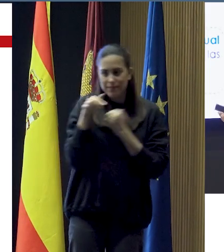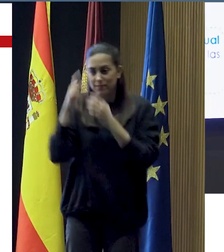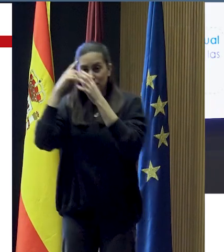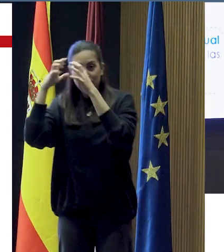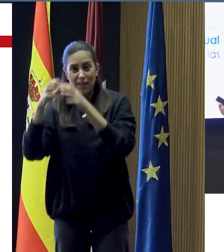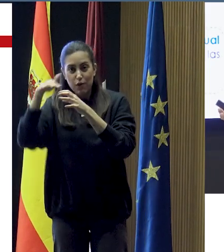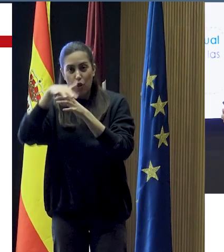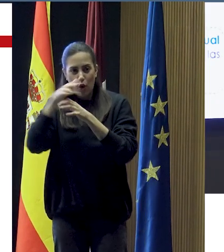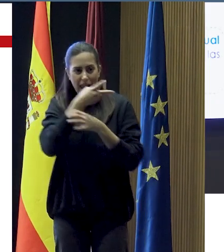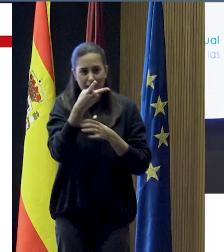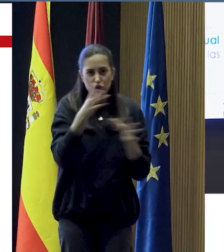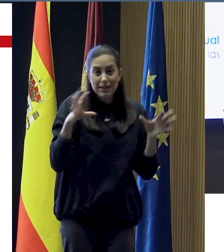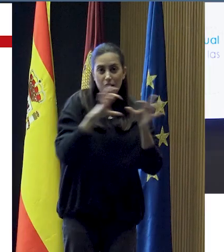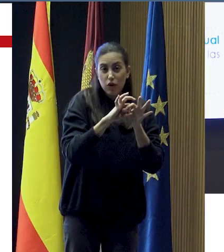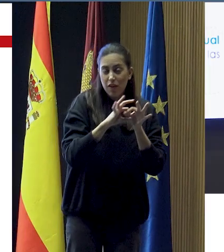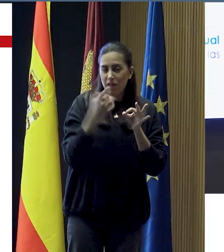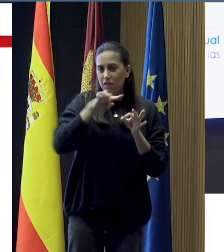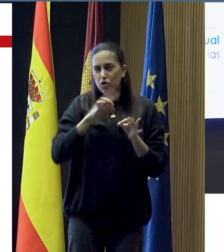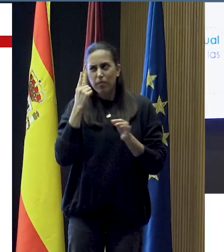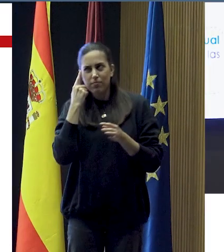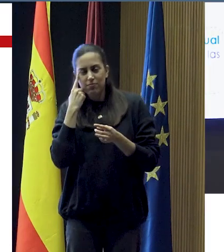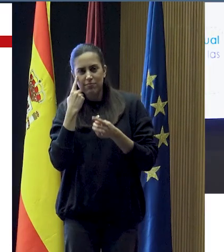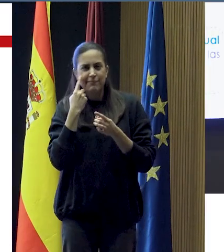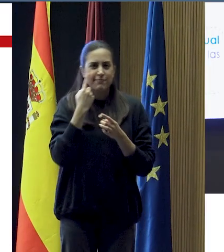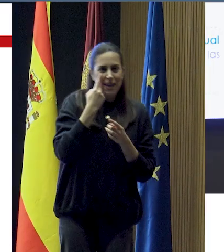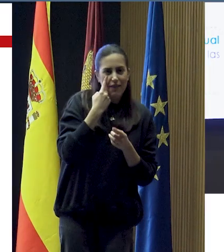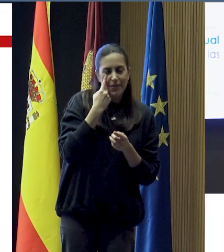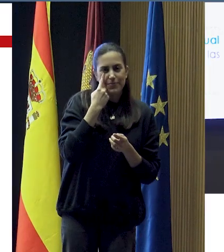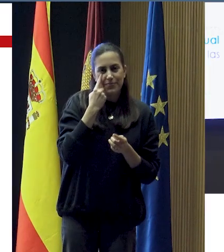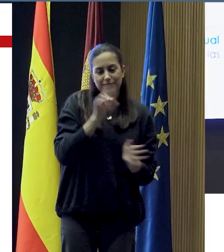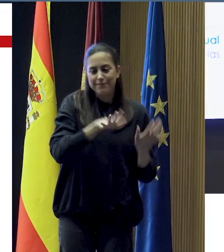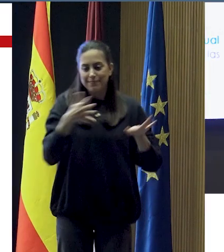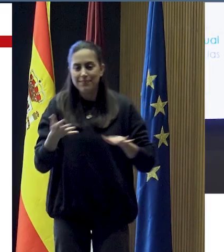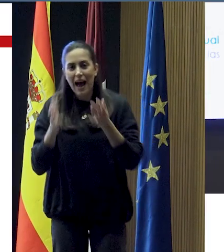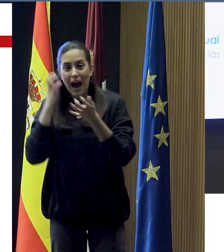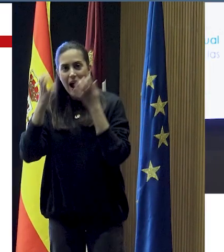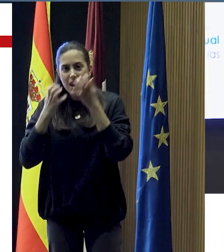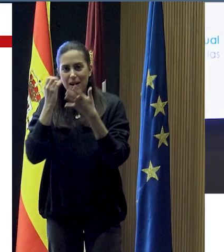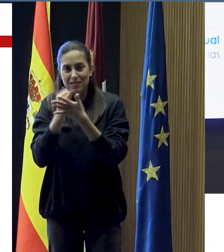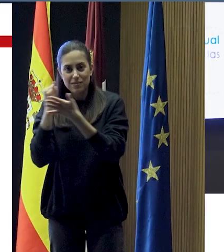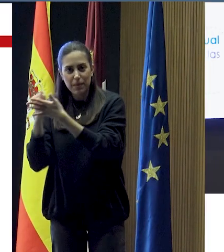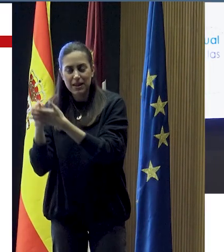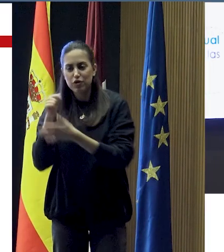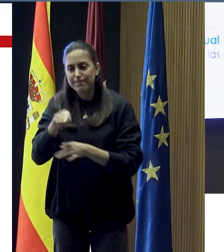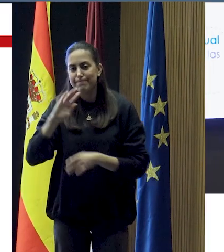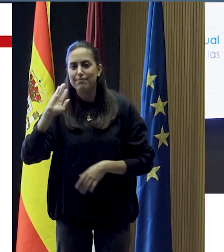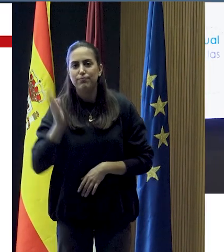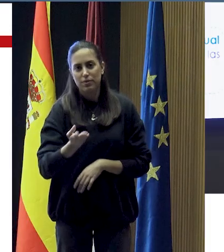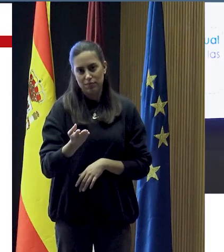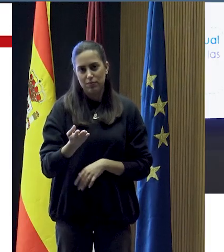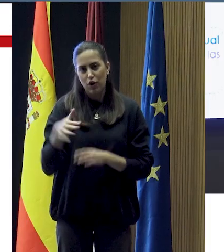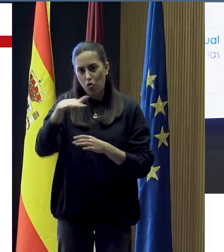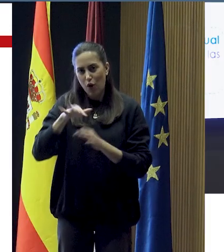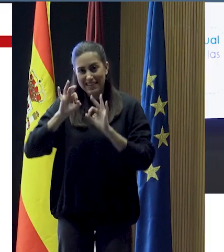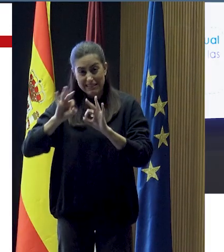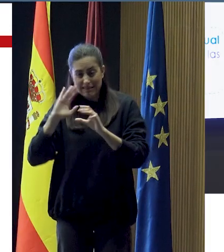por las patologías que tengamos, lo que hacemos es ir a los animales de experimentación y lesionar esa región